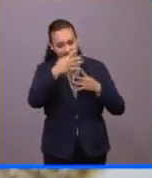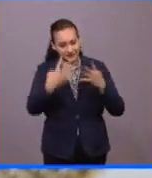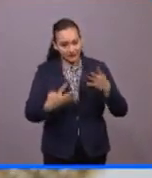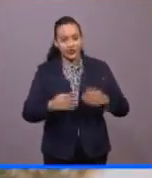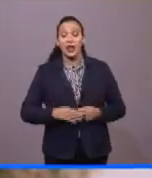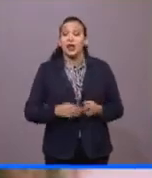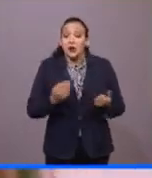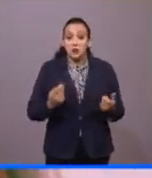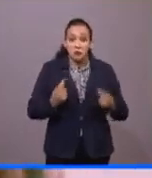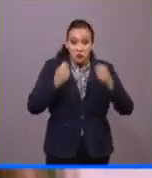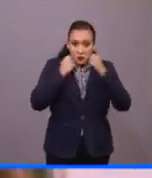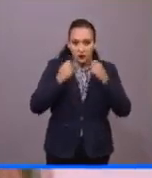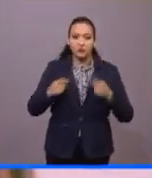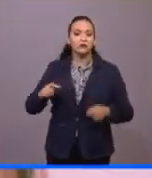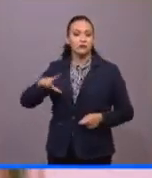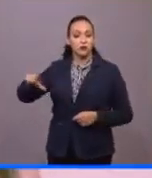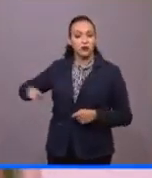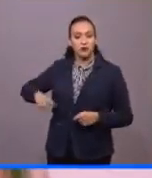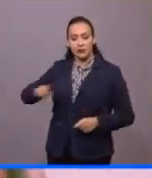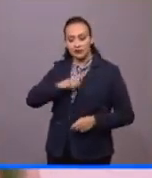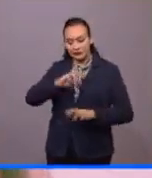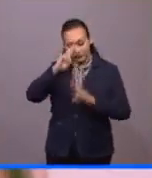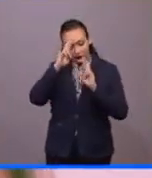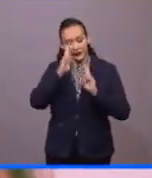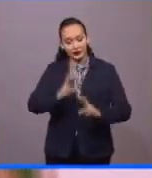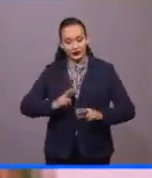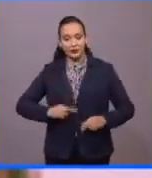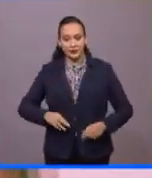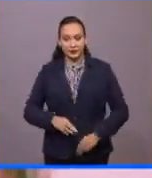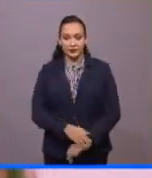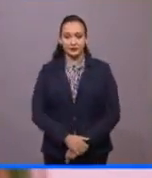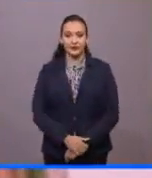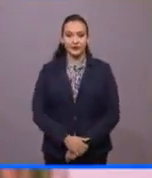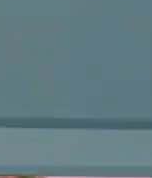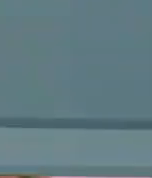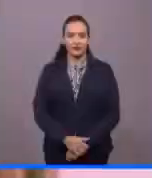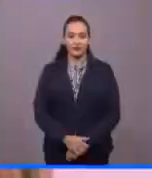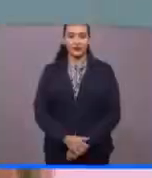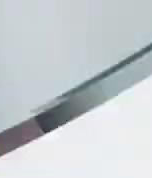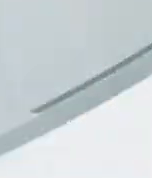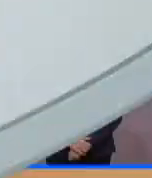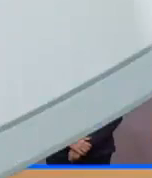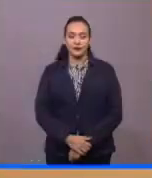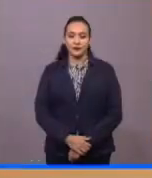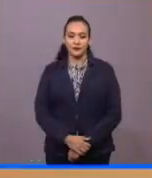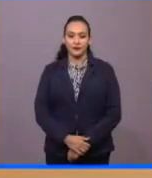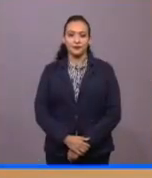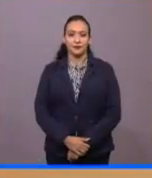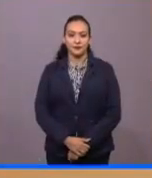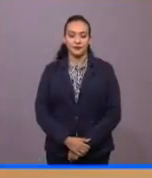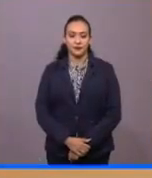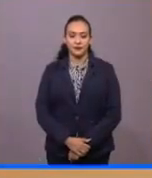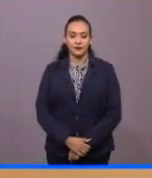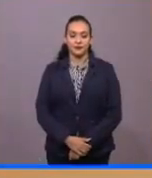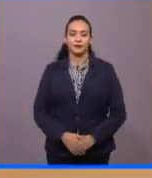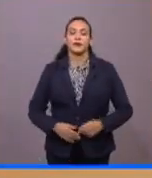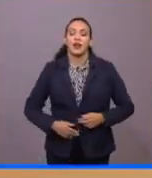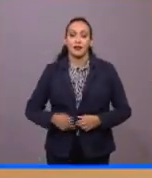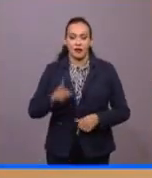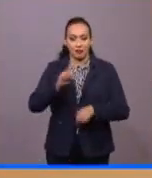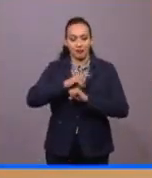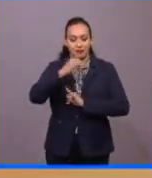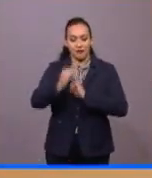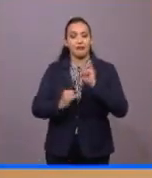internacional. Para el canal del Poder Judicial de la Federación, Jesús Daza. En el marco del